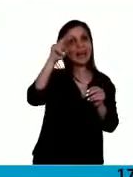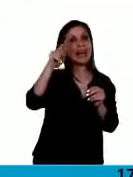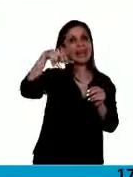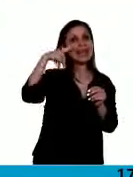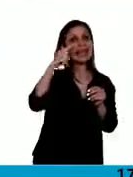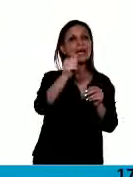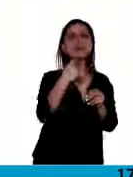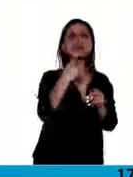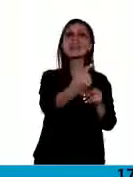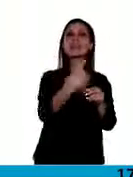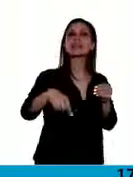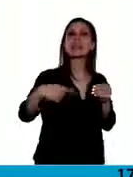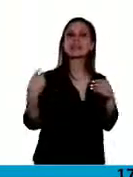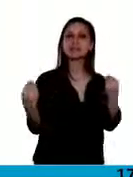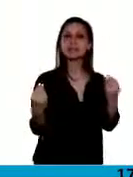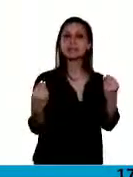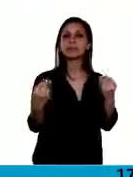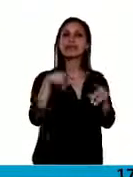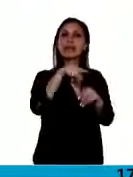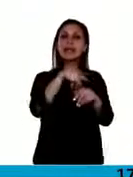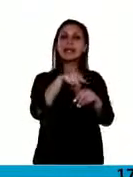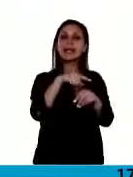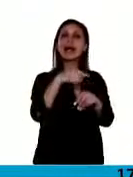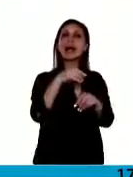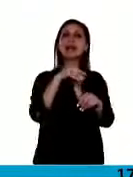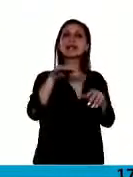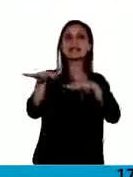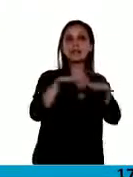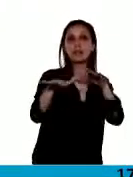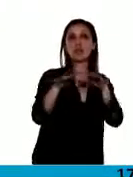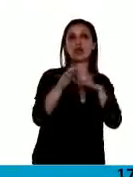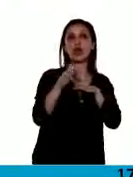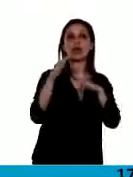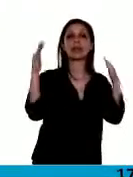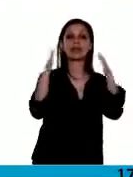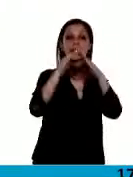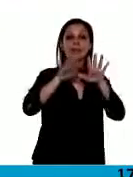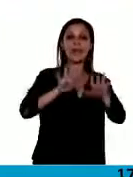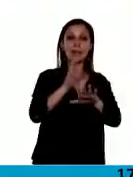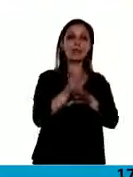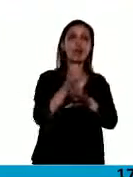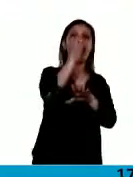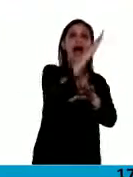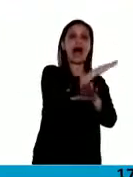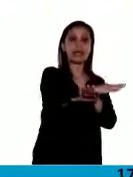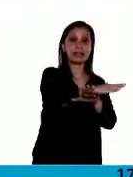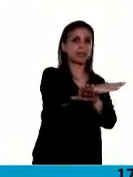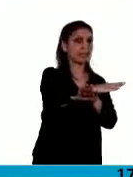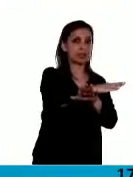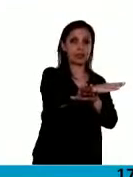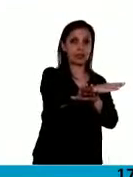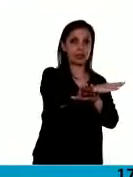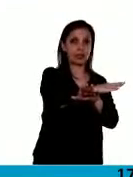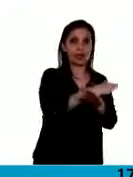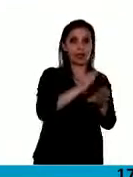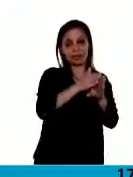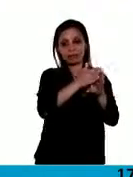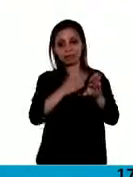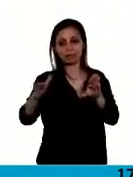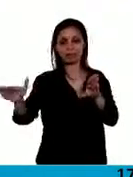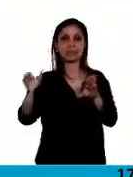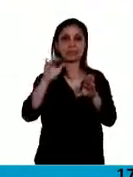cobertura era para toda la situación que venía previa al aislamiento y no las que se produjeron durante el